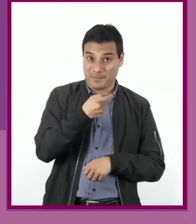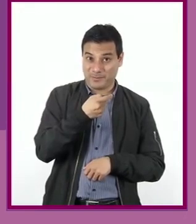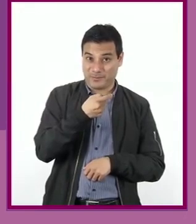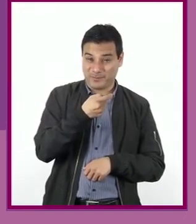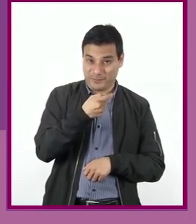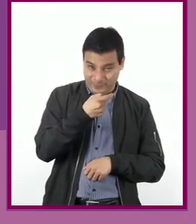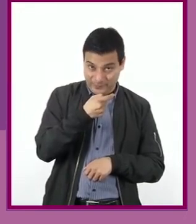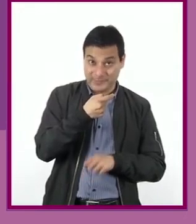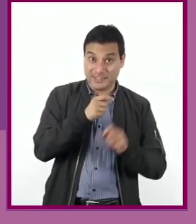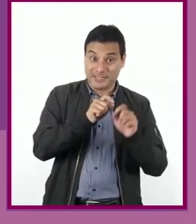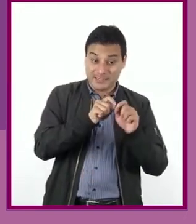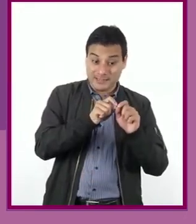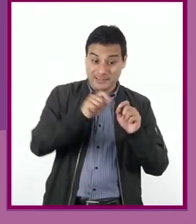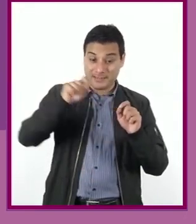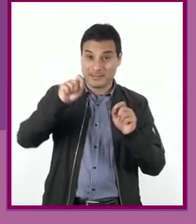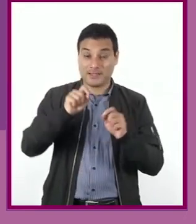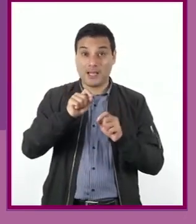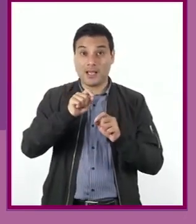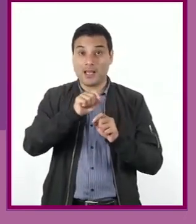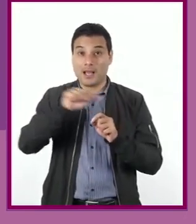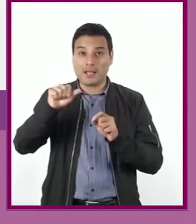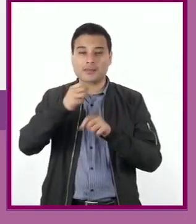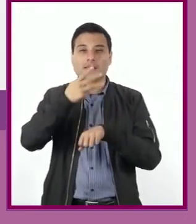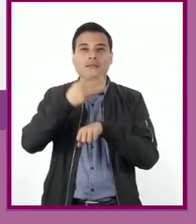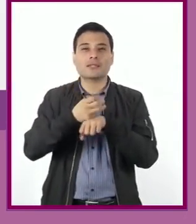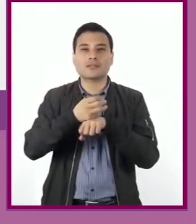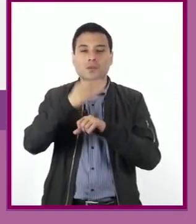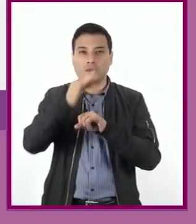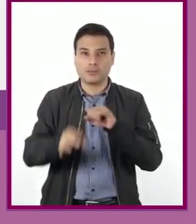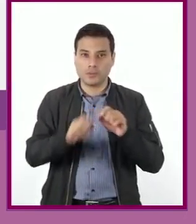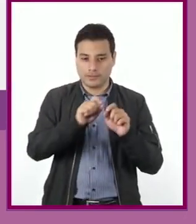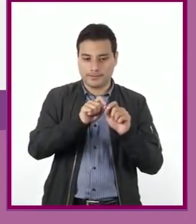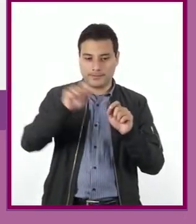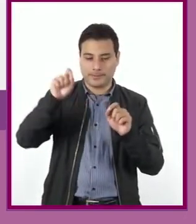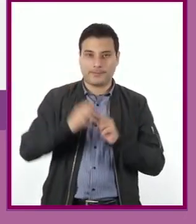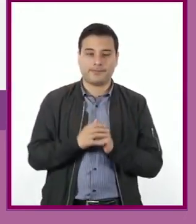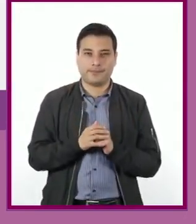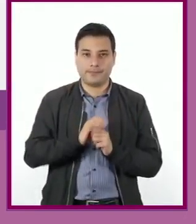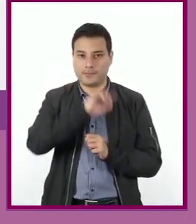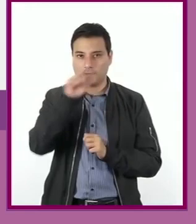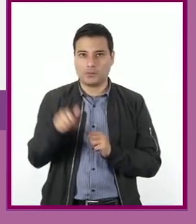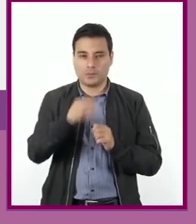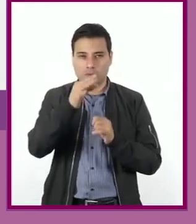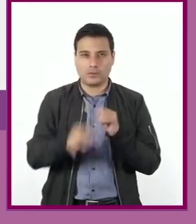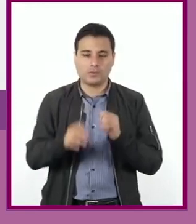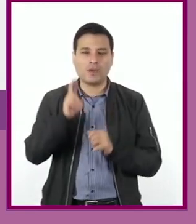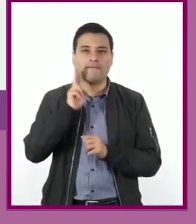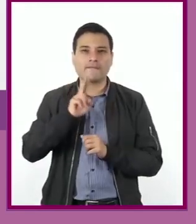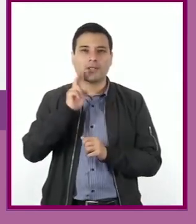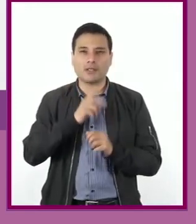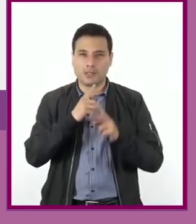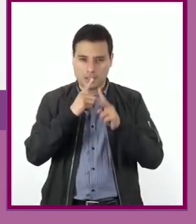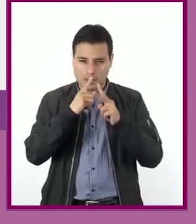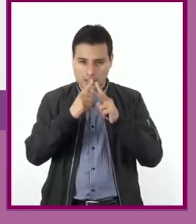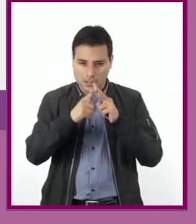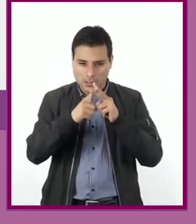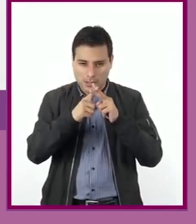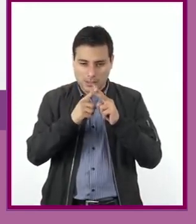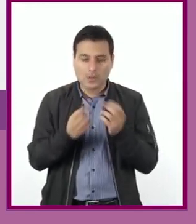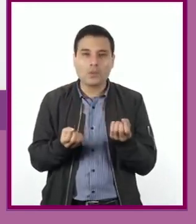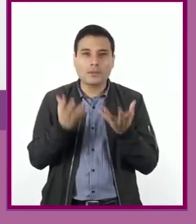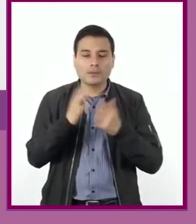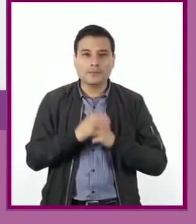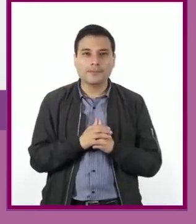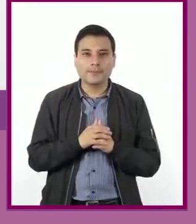la punta de la flecha del tercer vector. Por último, medimos la longitud del vector que acabamos de